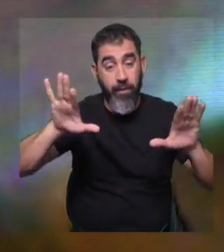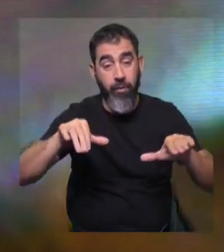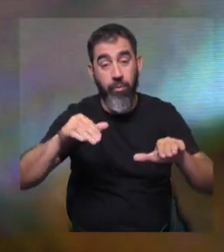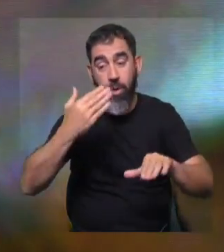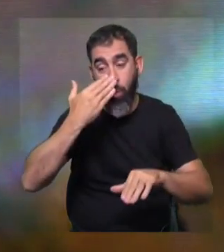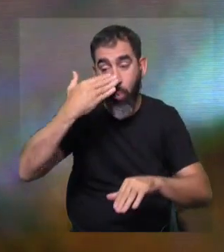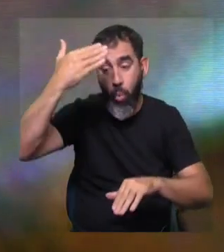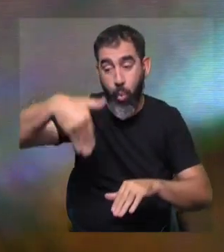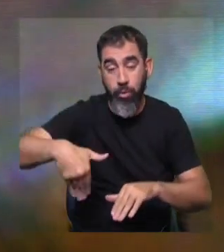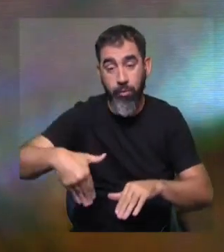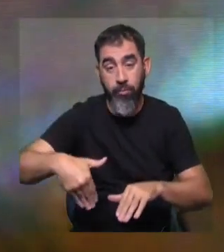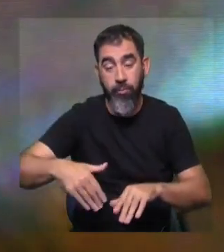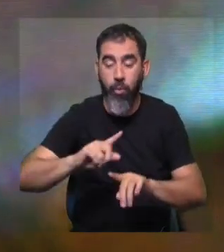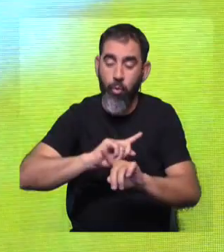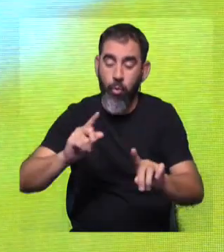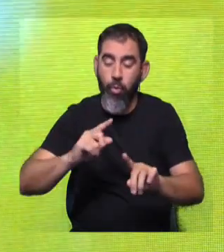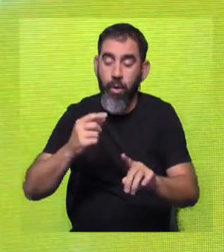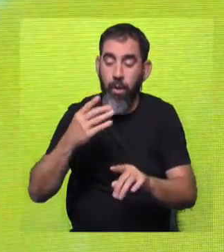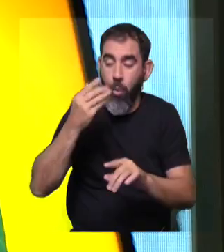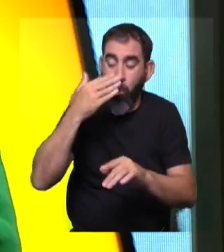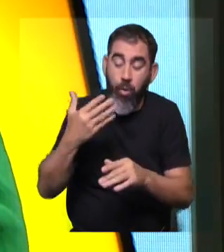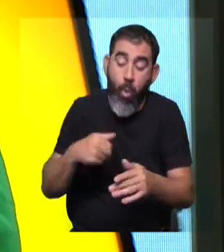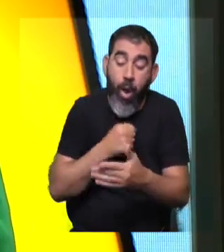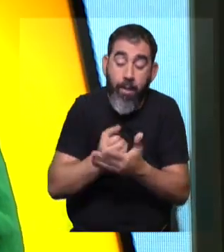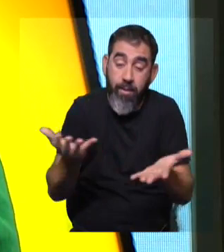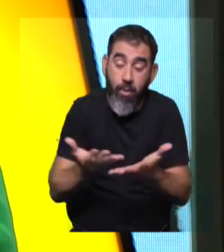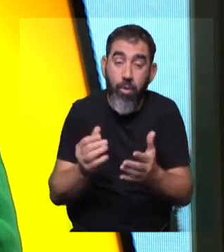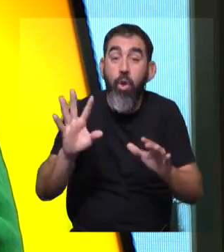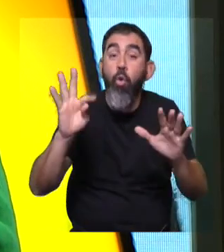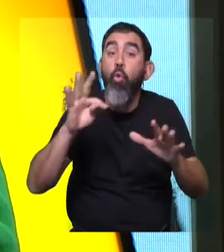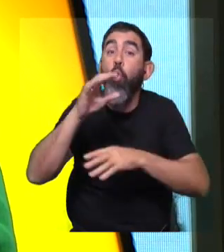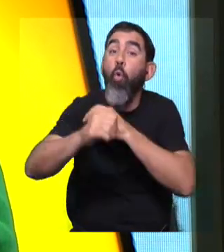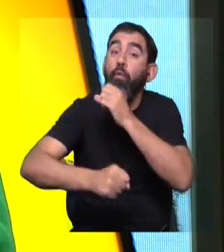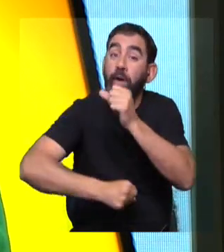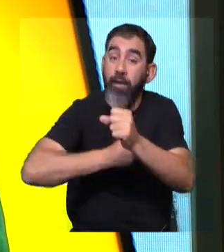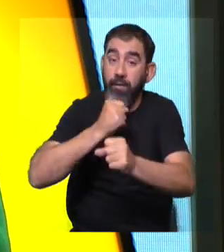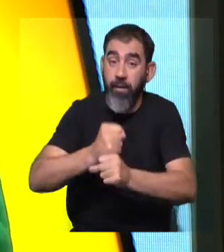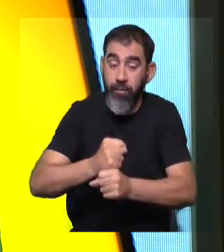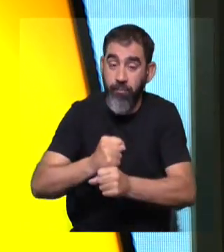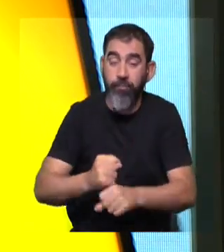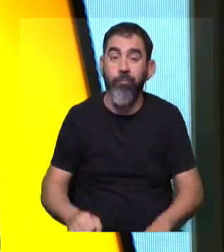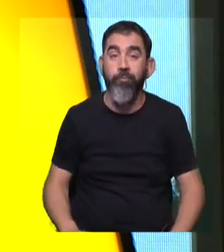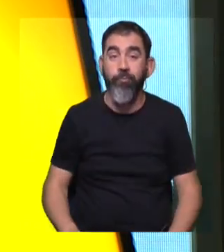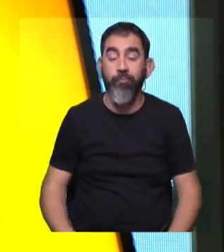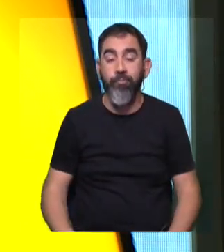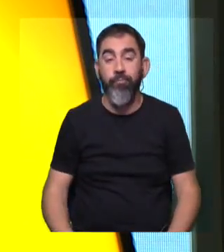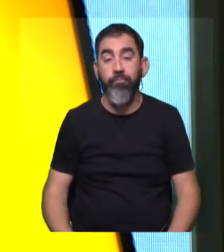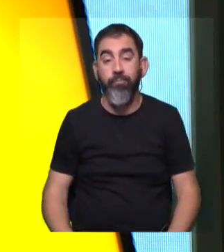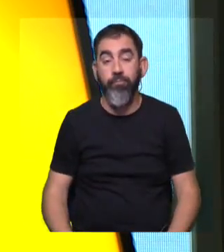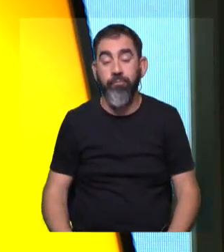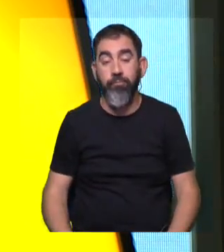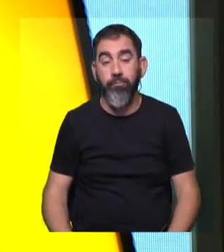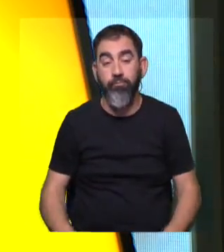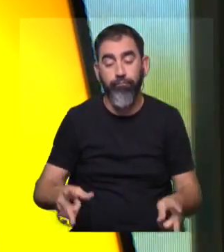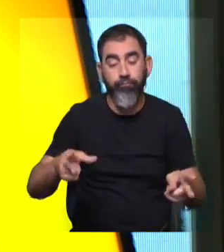más reciente, y no quiero decir el último porque tal vez haya más después, ¿no? Sí, 90 años. Hay más Claro. todavía Claro. de esos estudios que